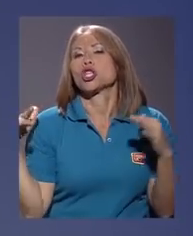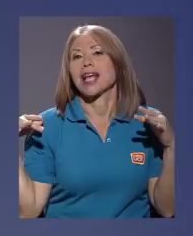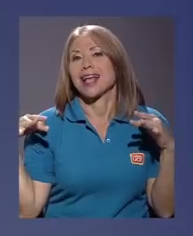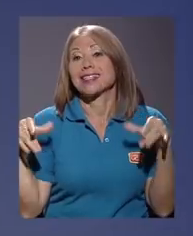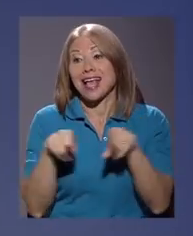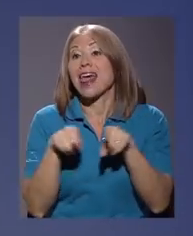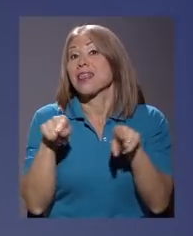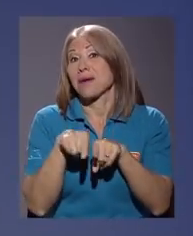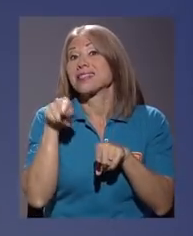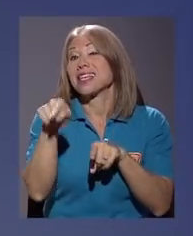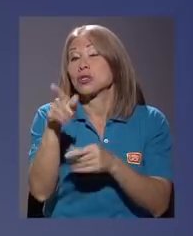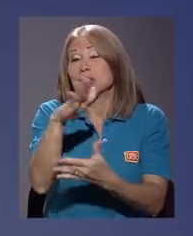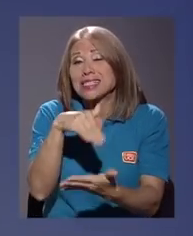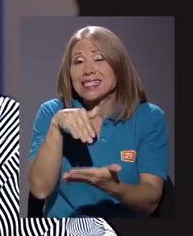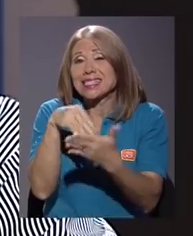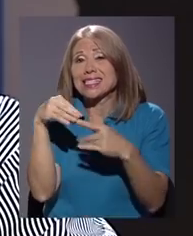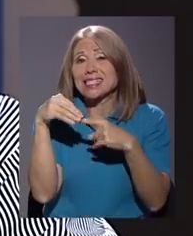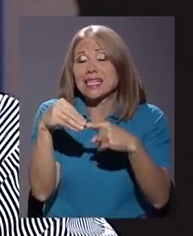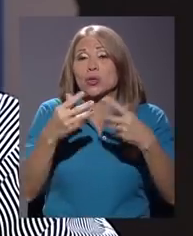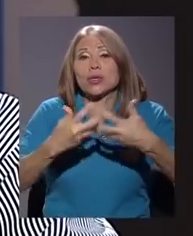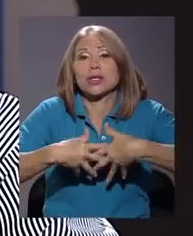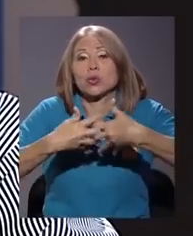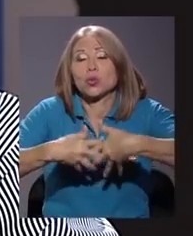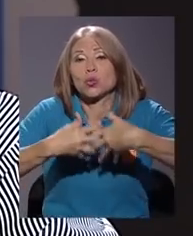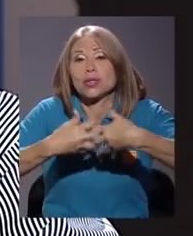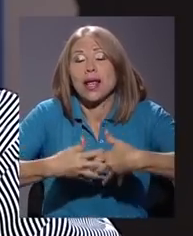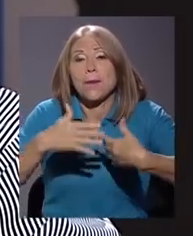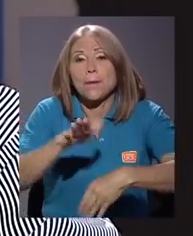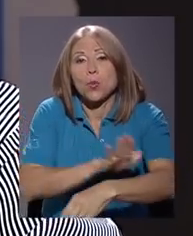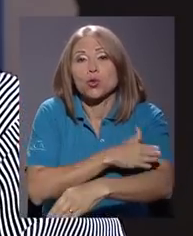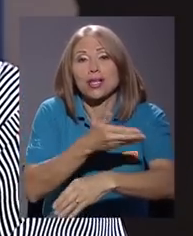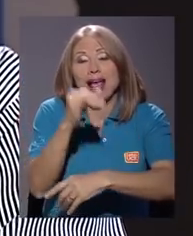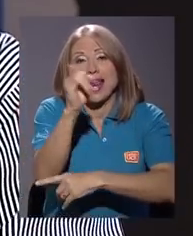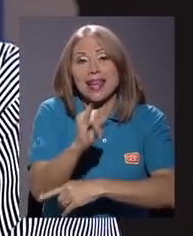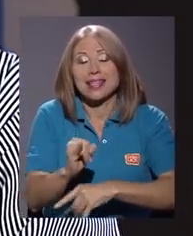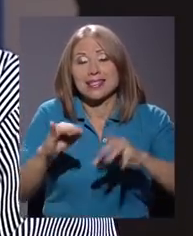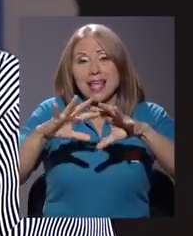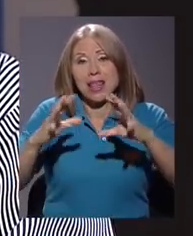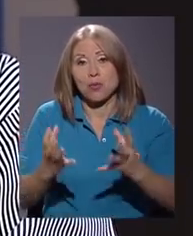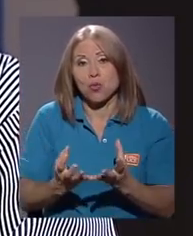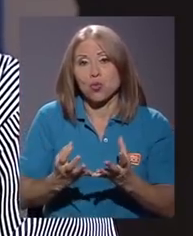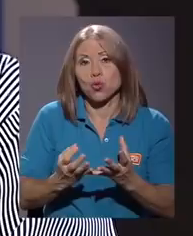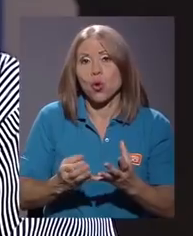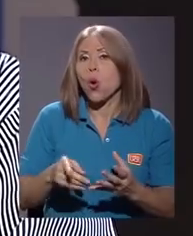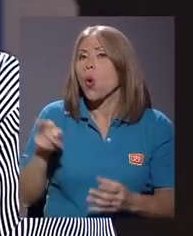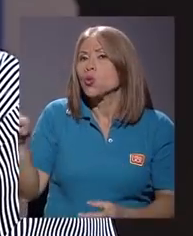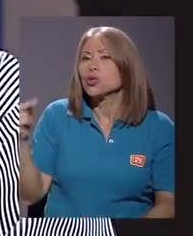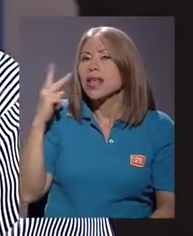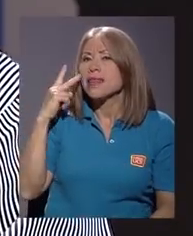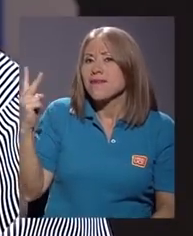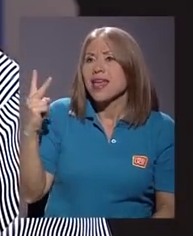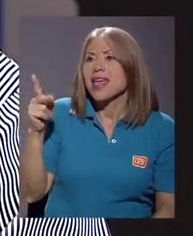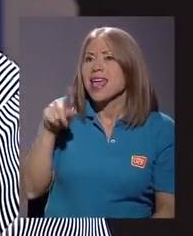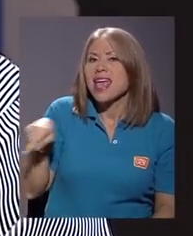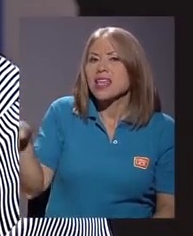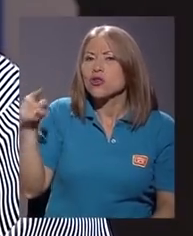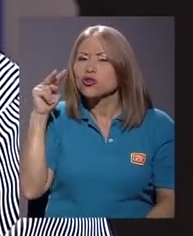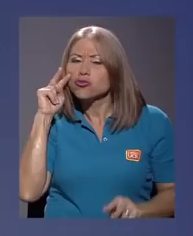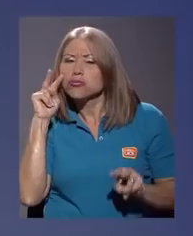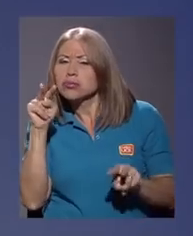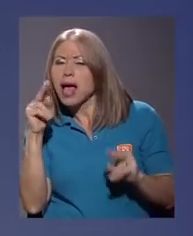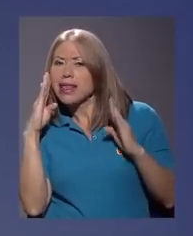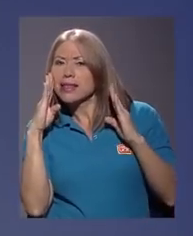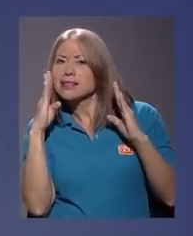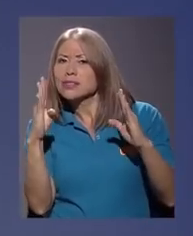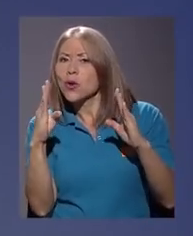musical y y artística del mundo cómo cómo sentís vos que estás ahí que que nos ven Cuánta atención ponen en iniciativas como esta